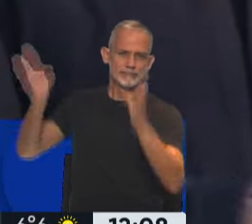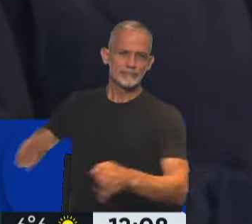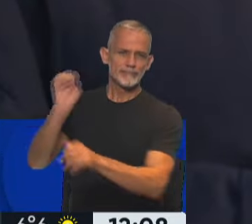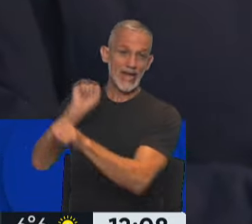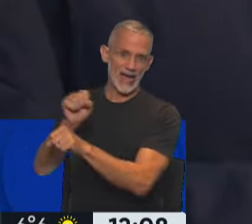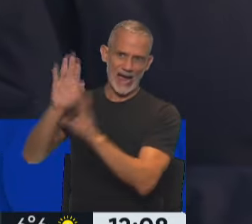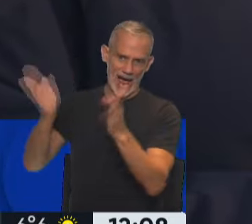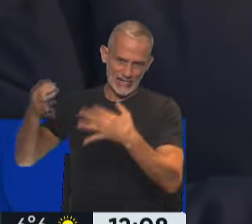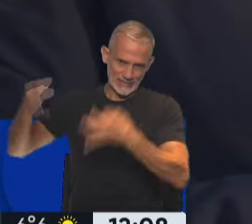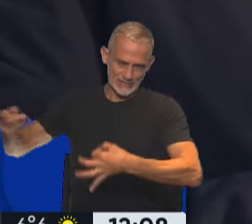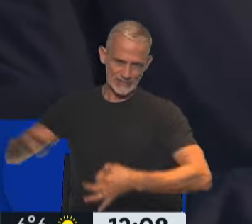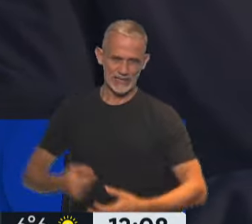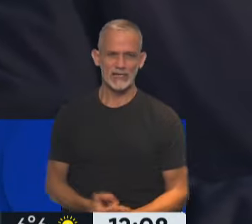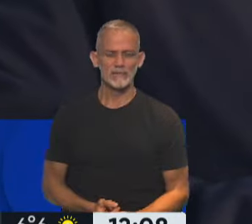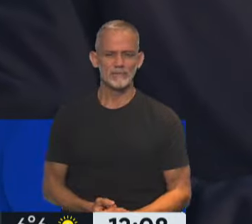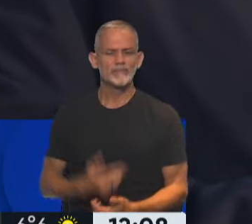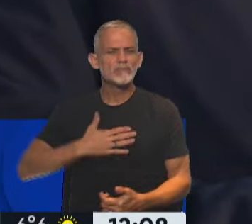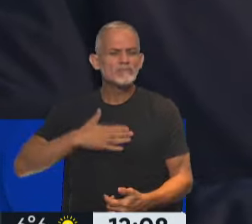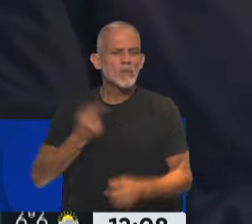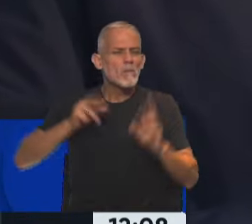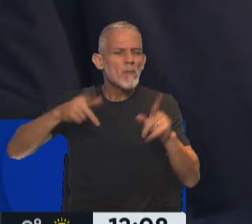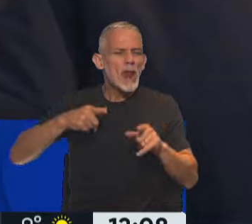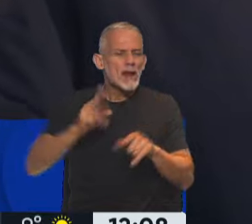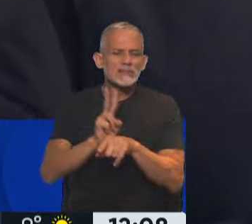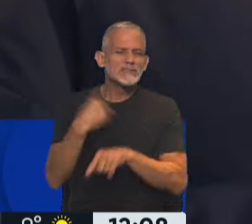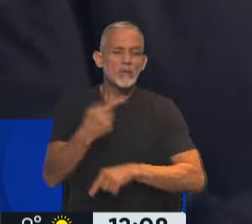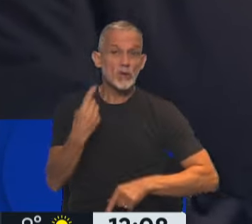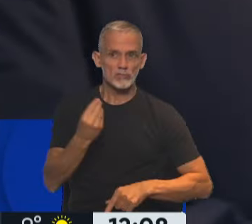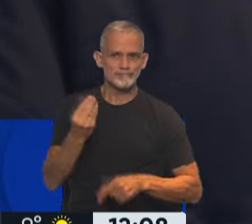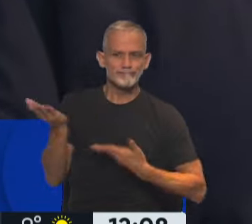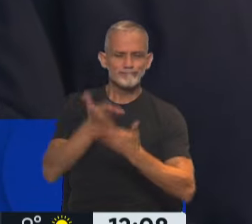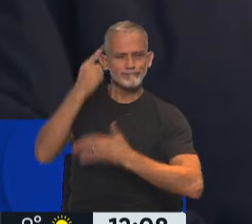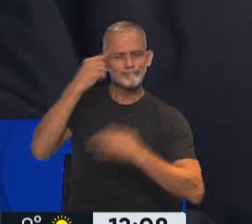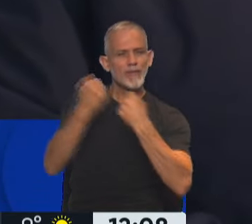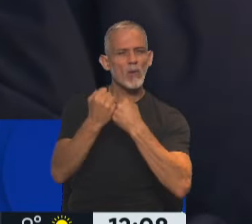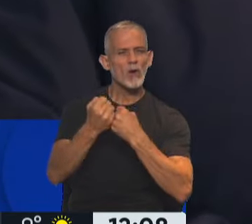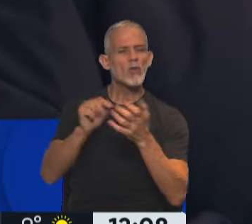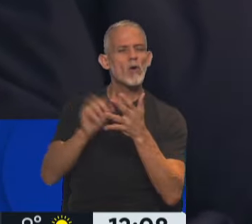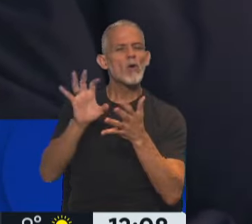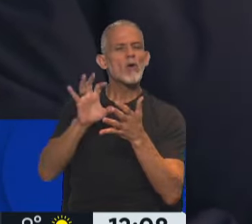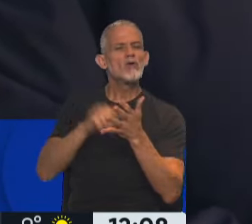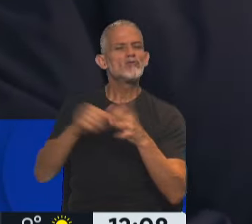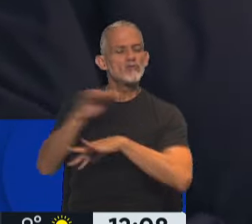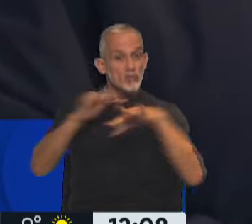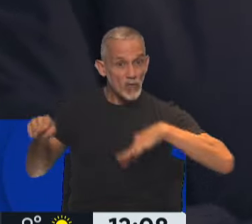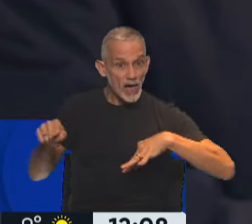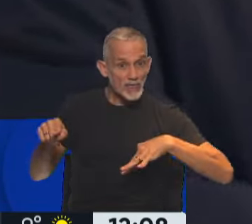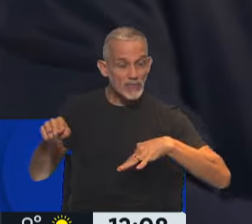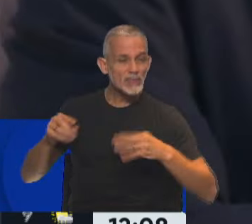Federal. Nuestra política de seguridad compartida es una política de seguridad que